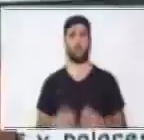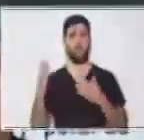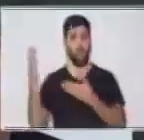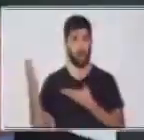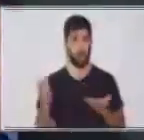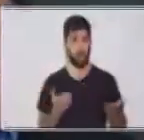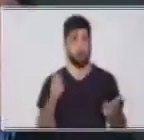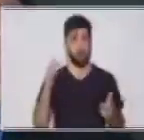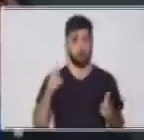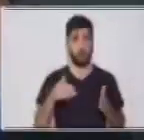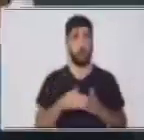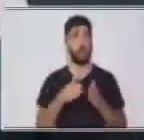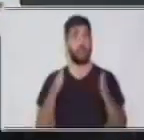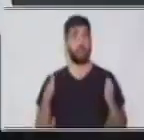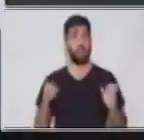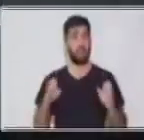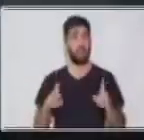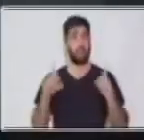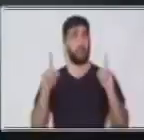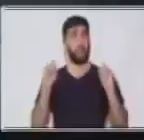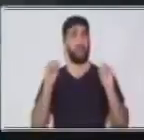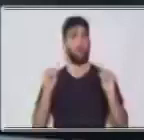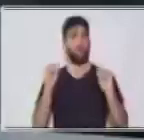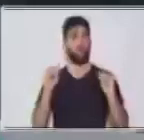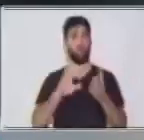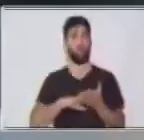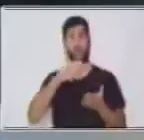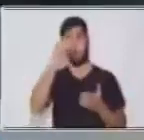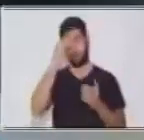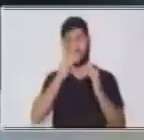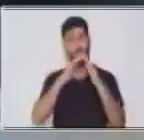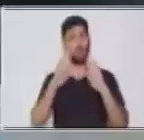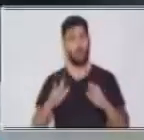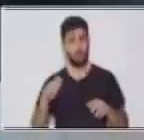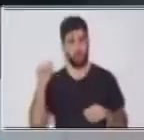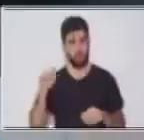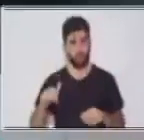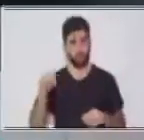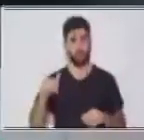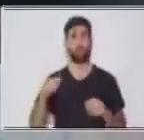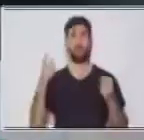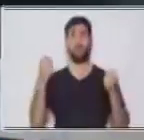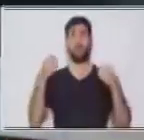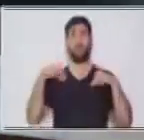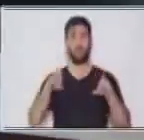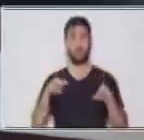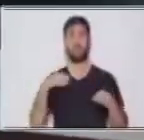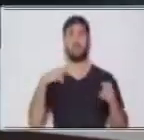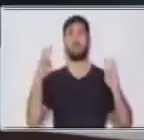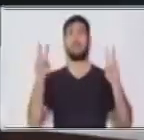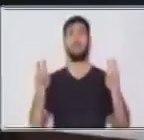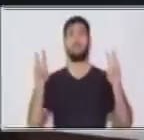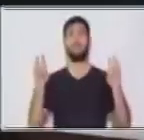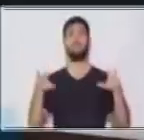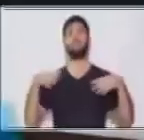Bienvenidos a este espacio educativo, Aprendo en Casa. Soy Estuardo Alonso y en esta oportunidad desarrollaré el tema